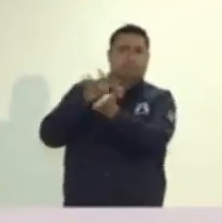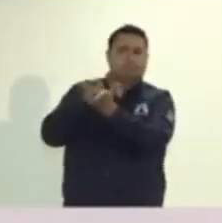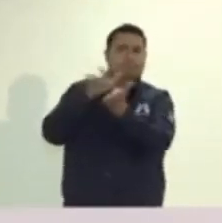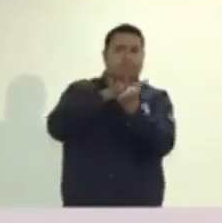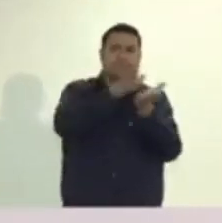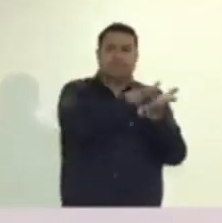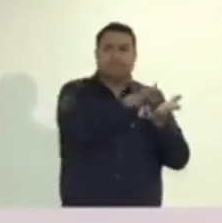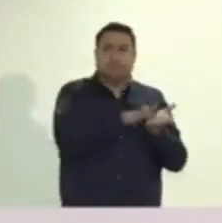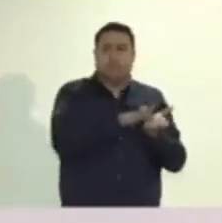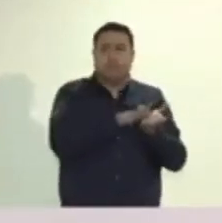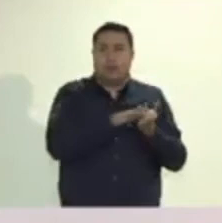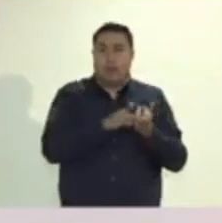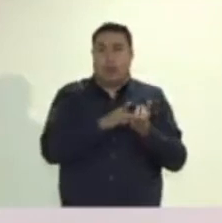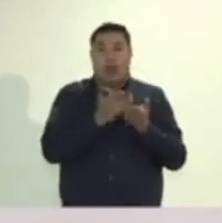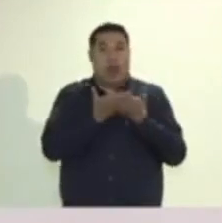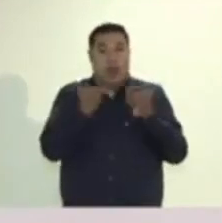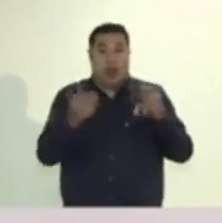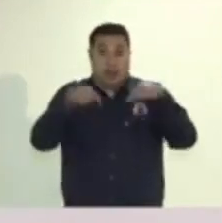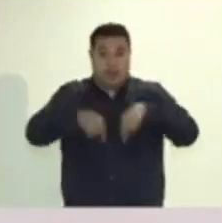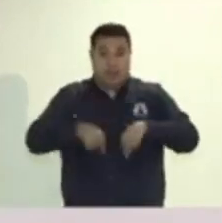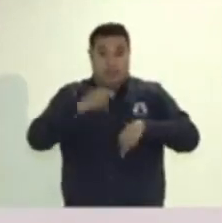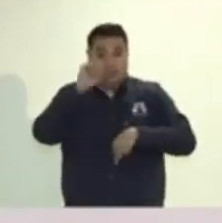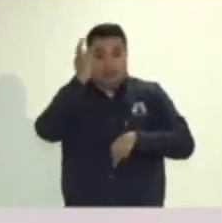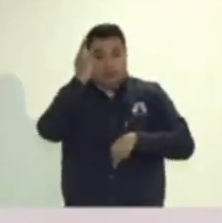Hoy nos toca a nosotros.